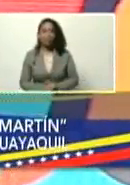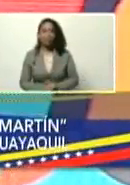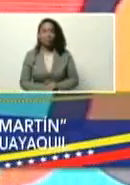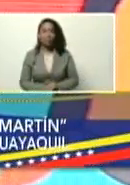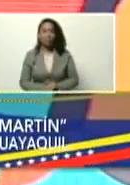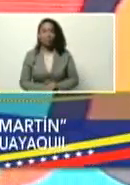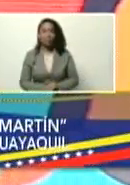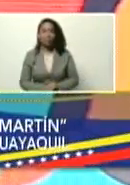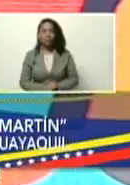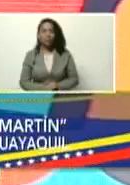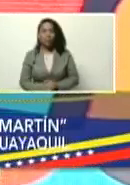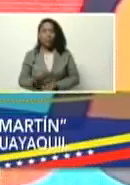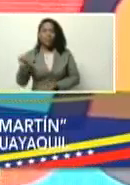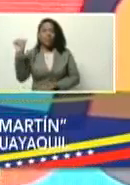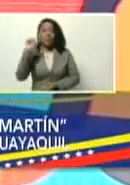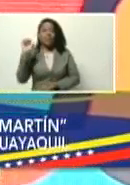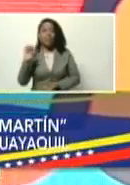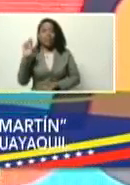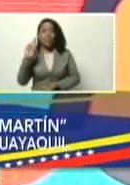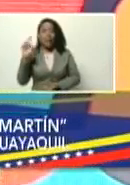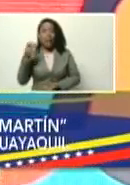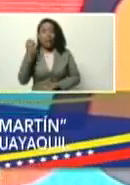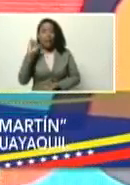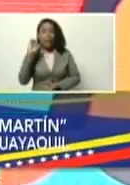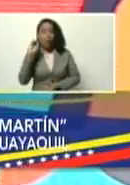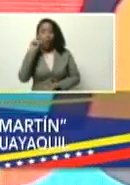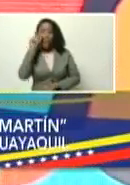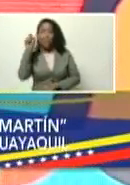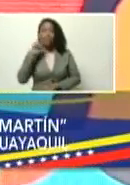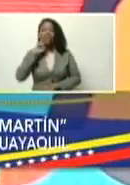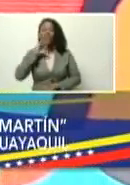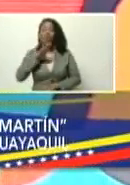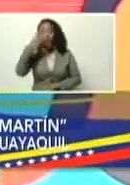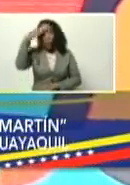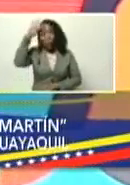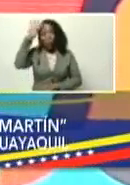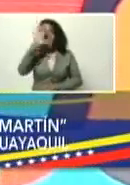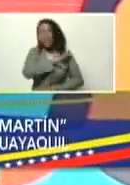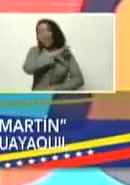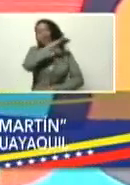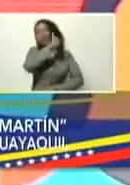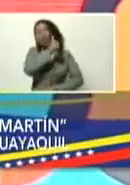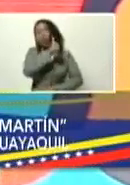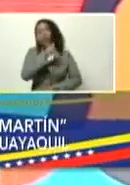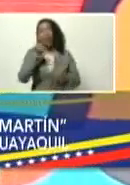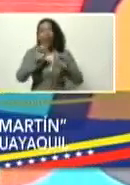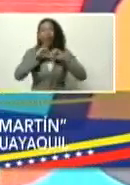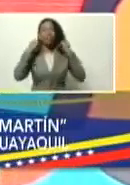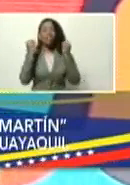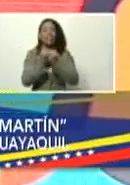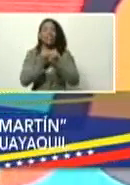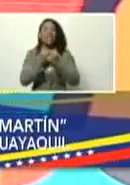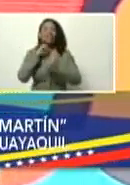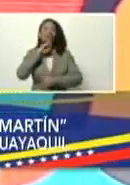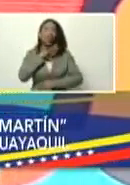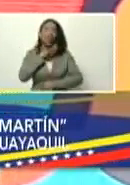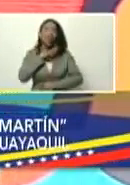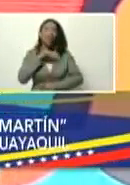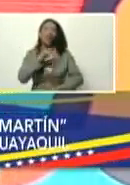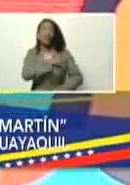A Sergio Guerra Vilaboy, historiador cubano, director del Departamento de Historia de la Universidad de La